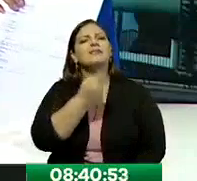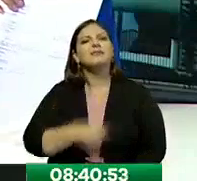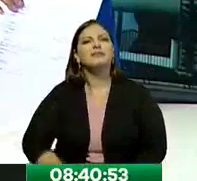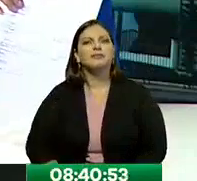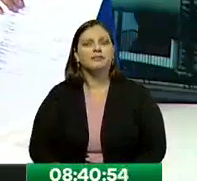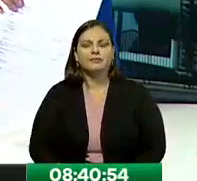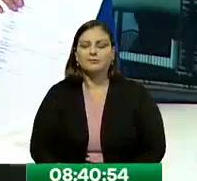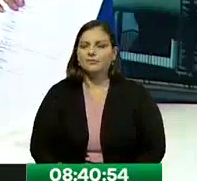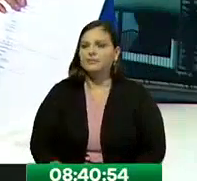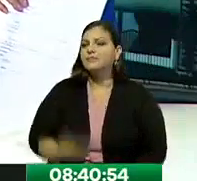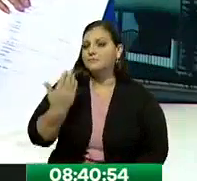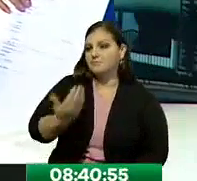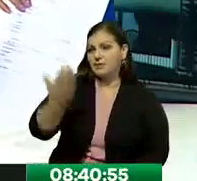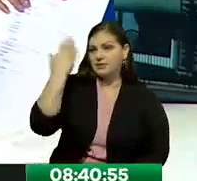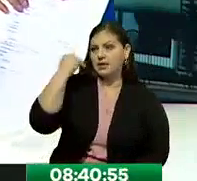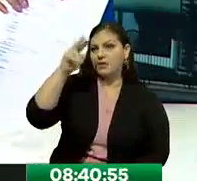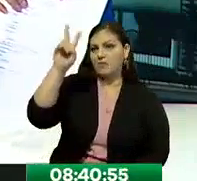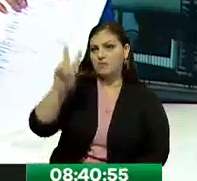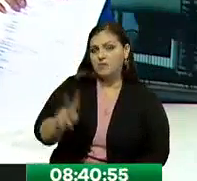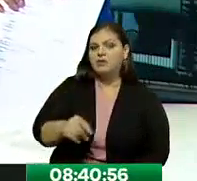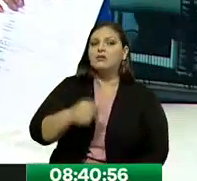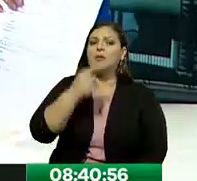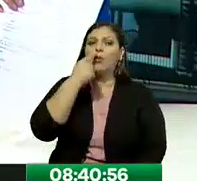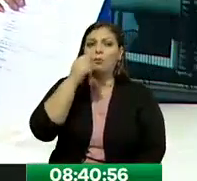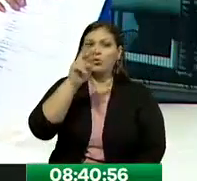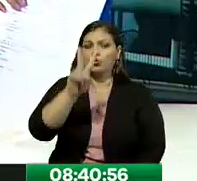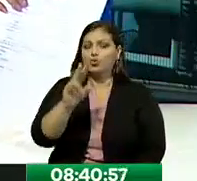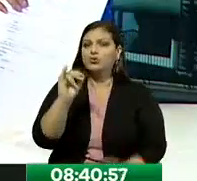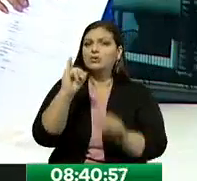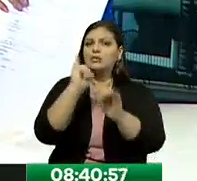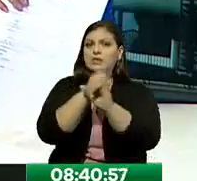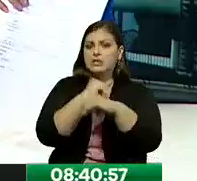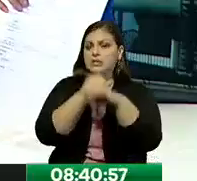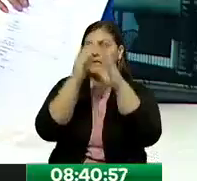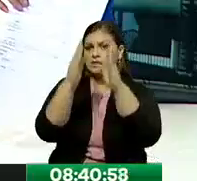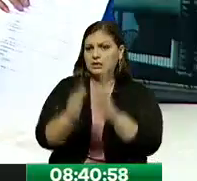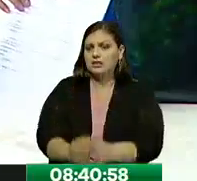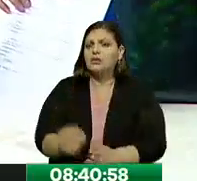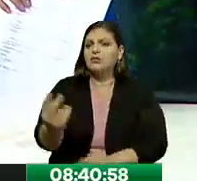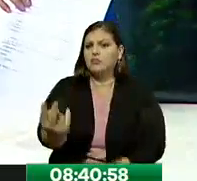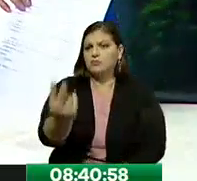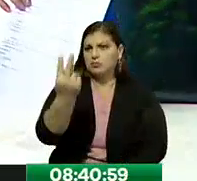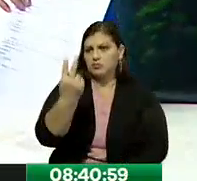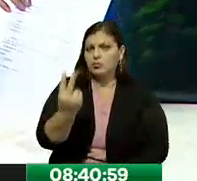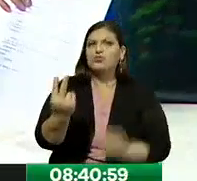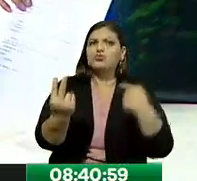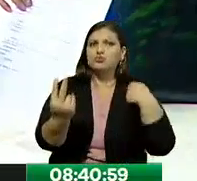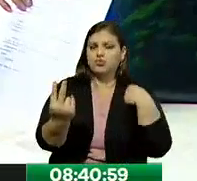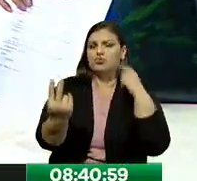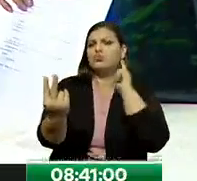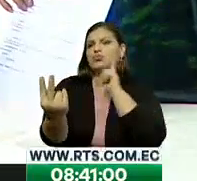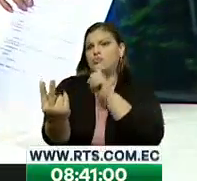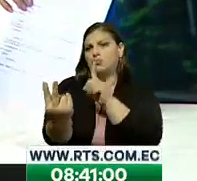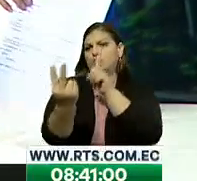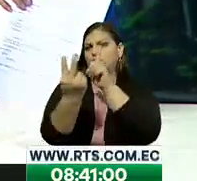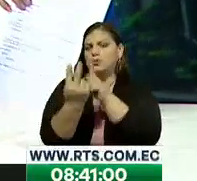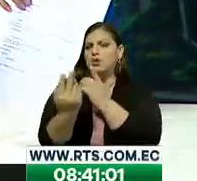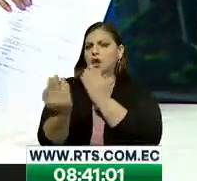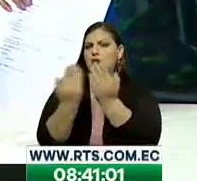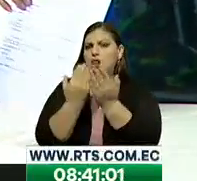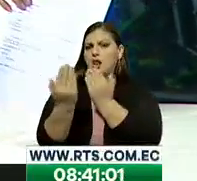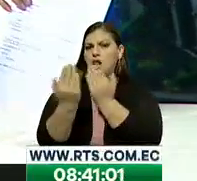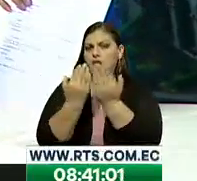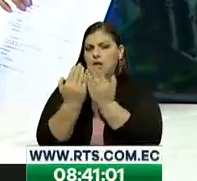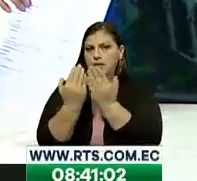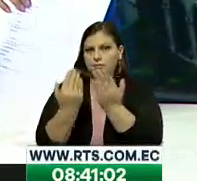día viernes se presentaron dos ingenieros primero vinieron el miércoles en donde yo los atendía él me comunico y ellos tomaron vídeo y todo y ahí vinieron el día